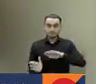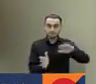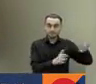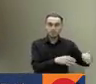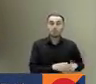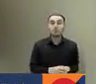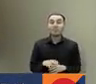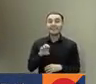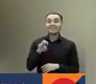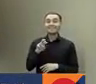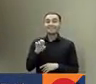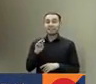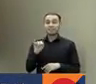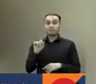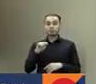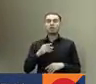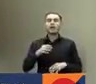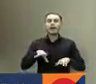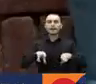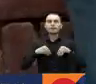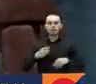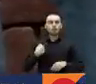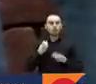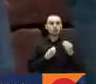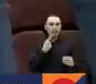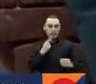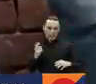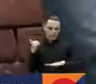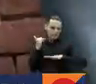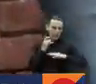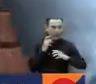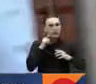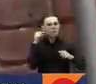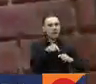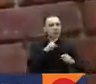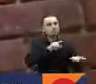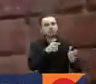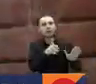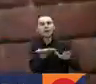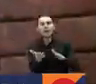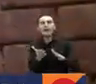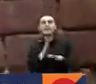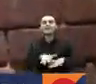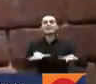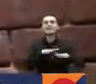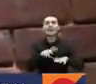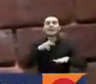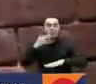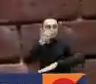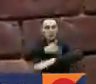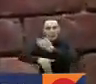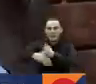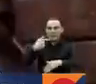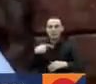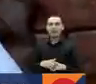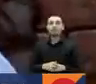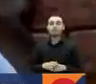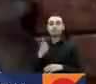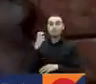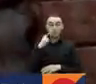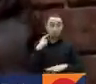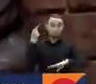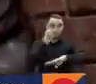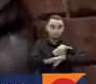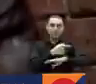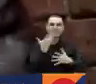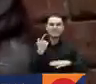Ramírez aceptó ser el responsable de asesinar y desmembrar a su pareja el pasado 3 de abril en Buga, Valle del Cauca. La fiscalía le imputó al